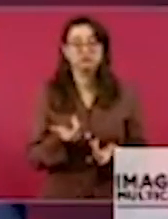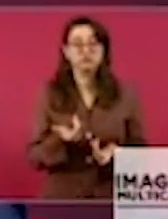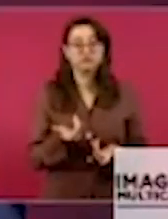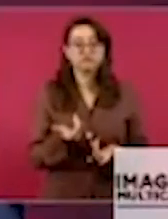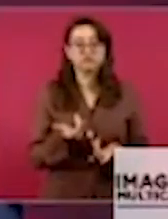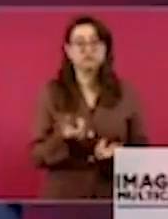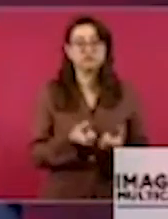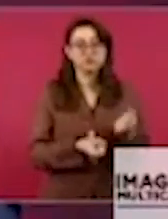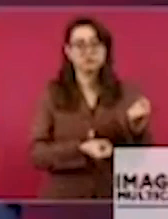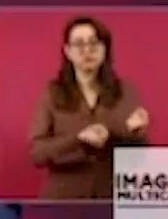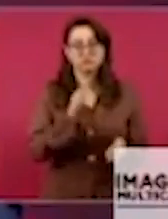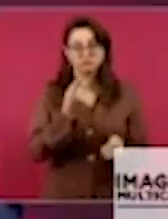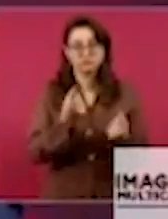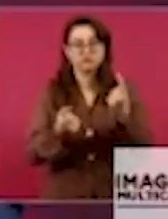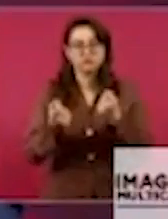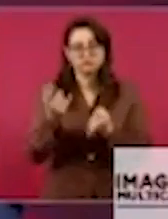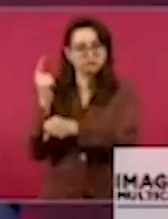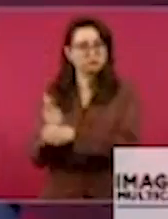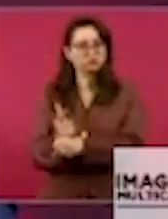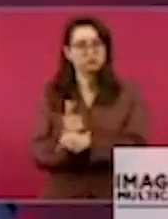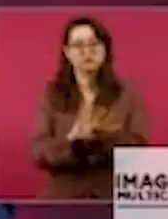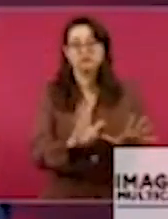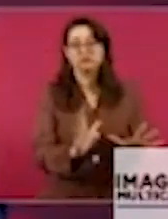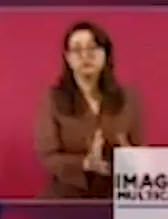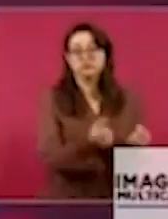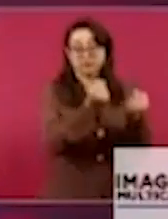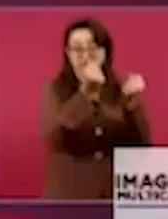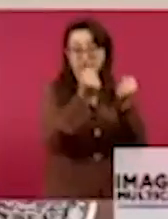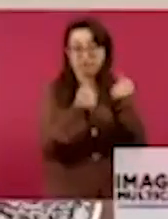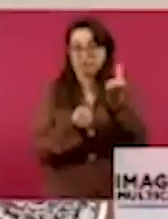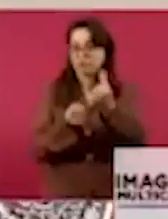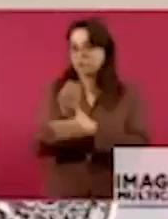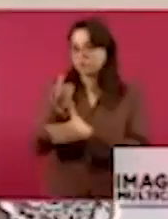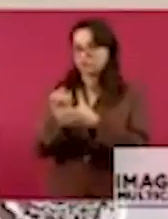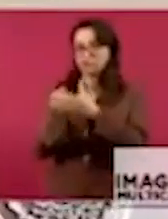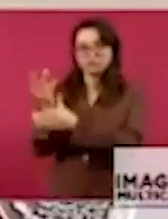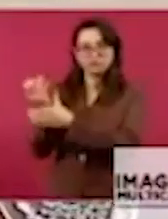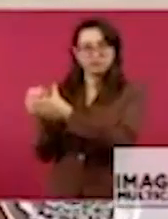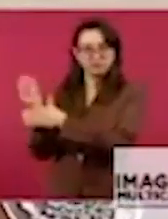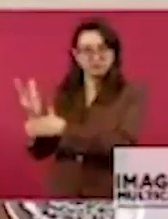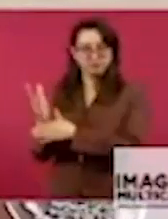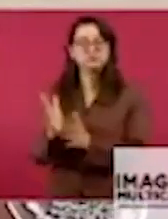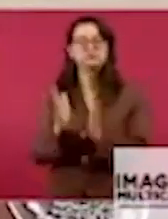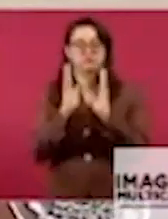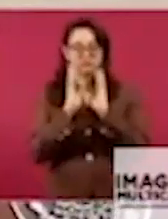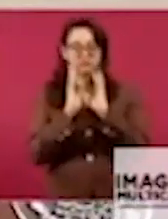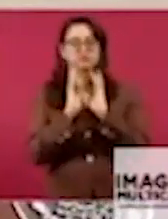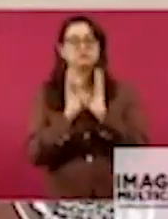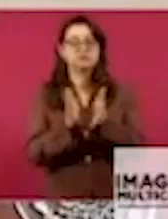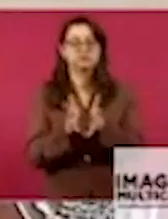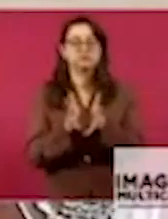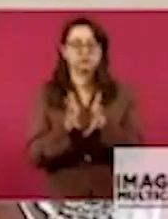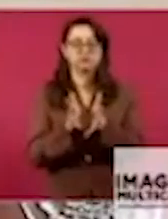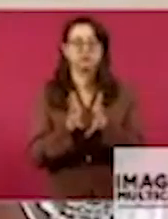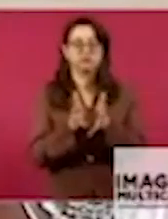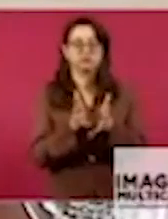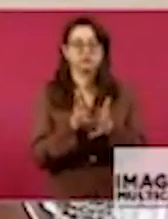se liberaron a muchos de los que estaban secuestrados en